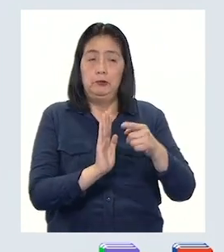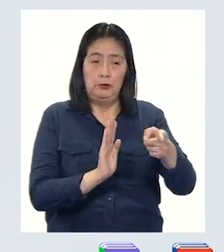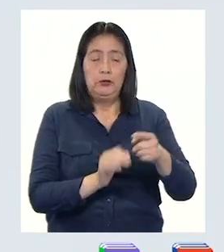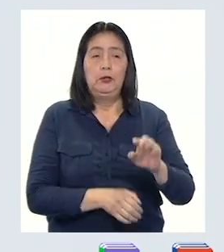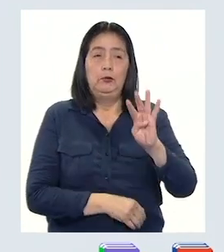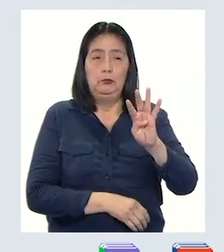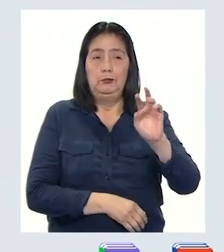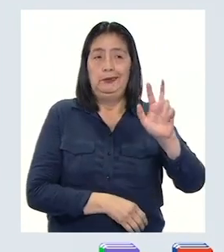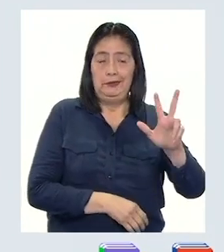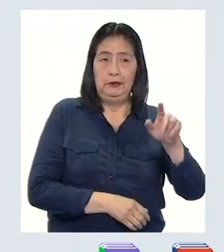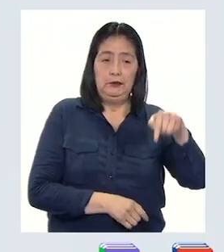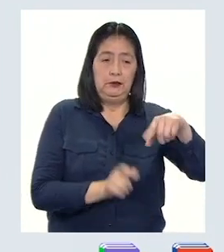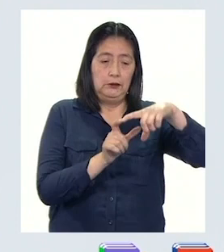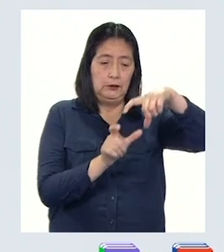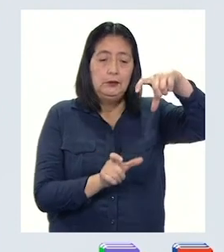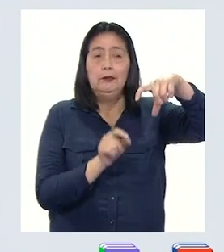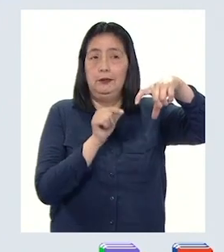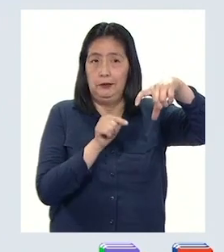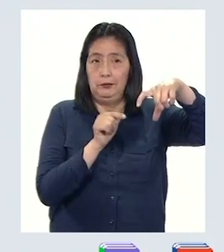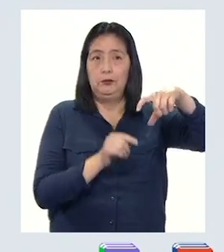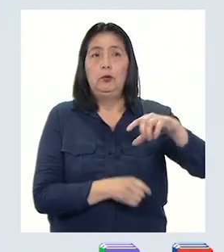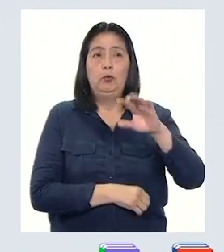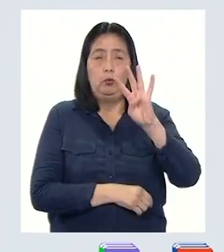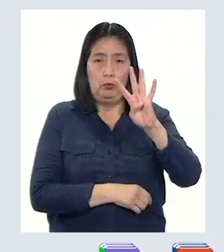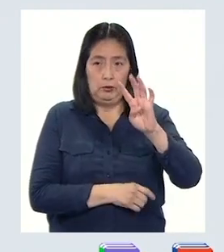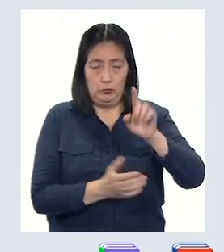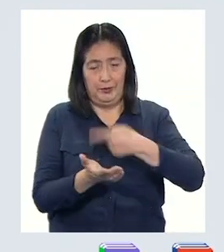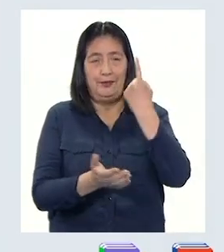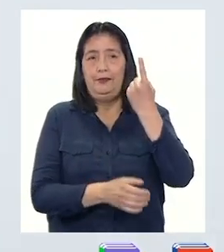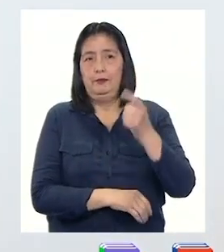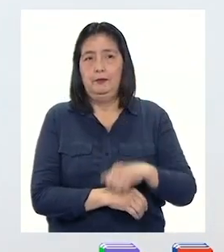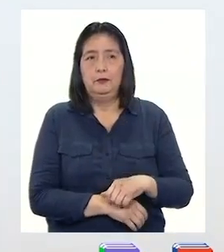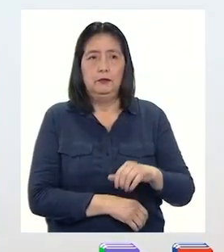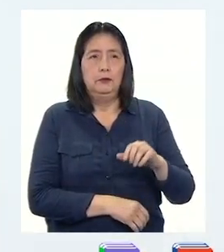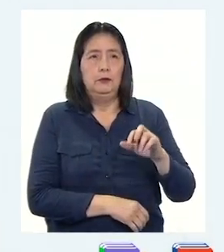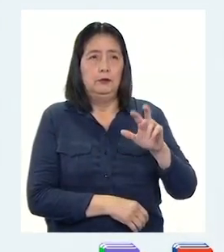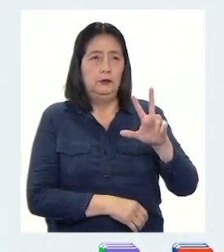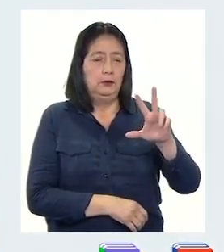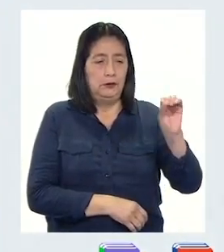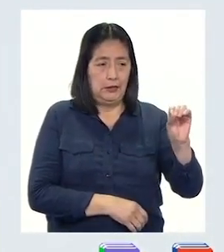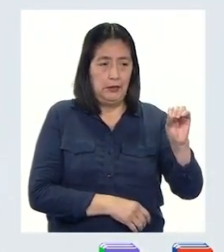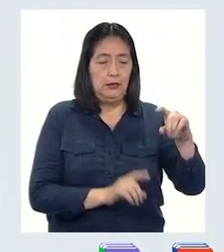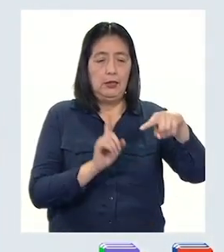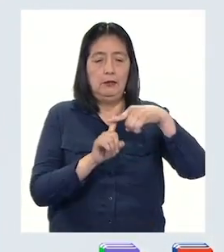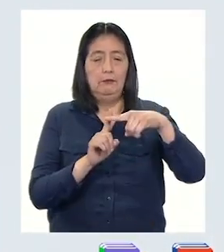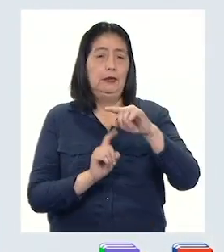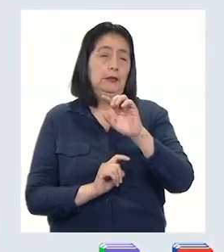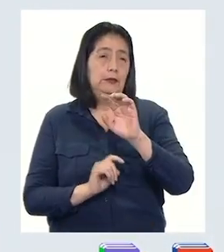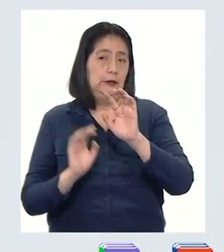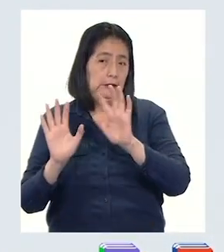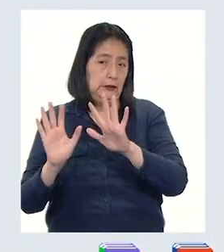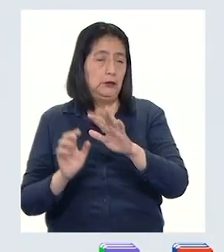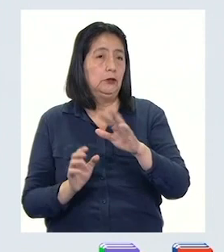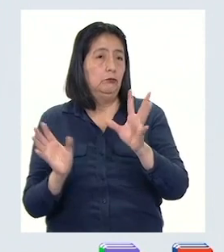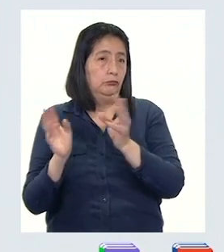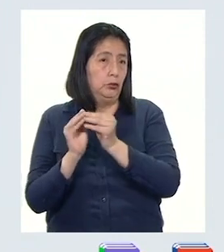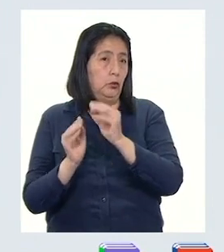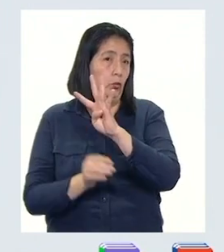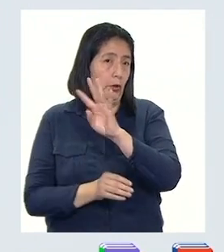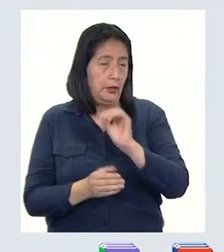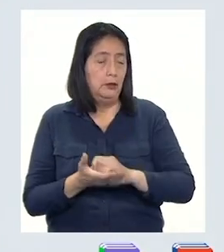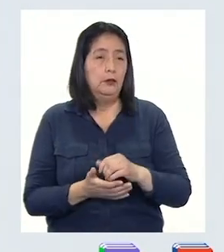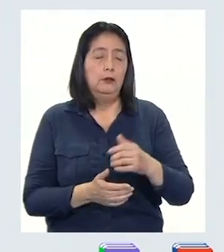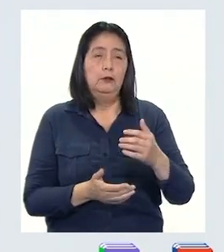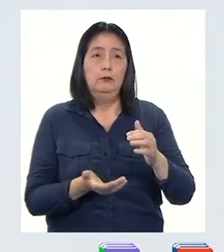número 43 en la Yupana 4 veces. 30 más 10 es 40 y